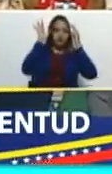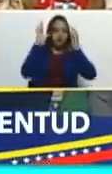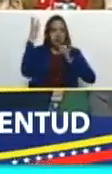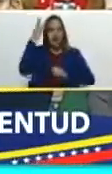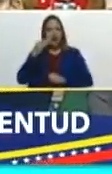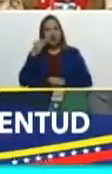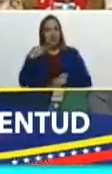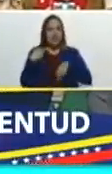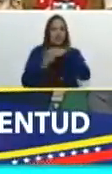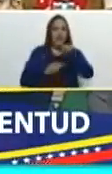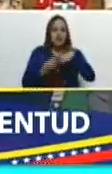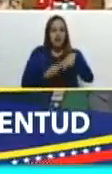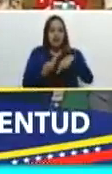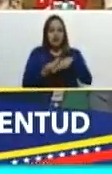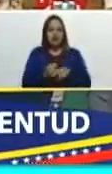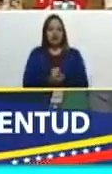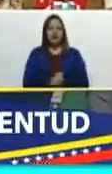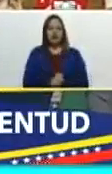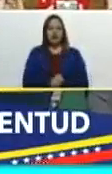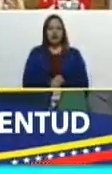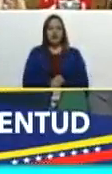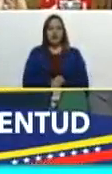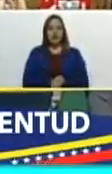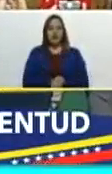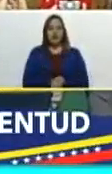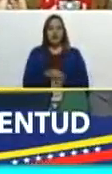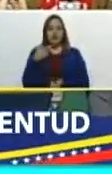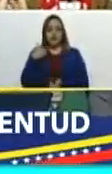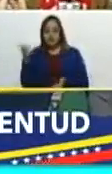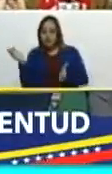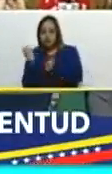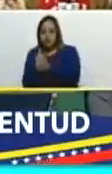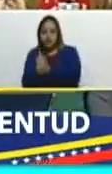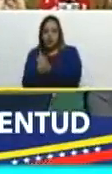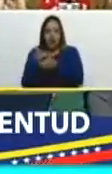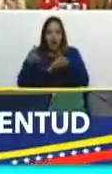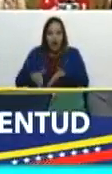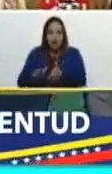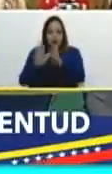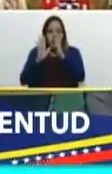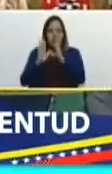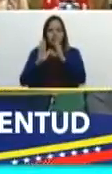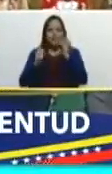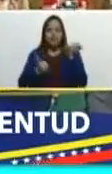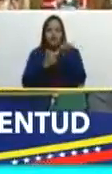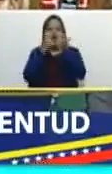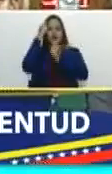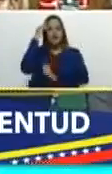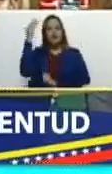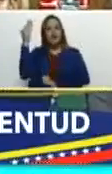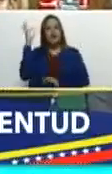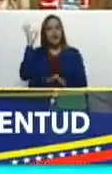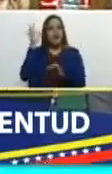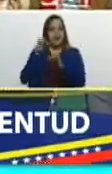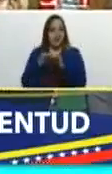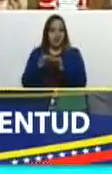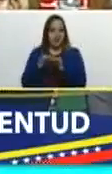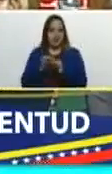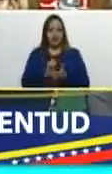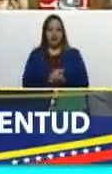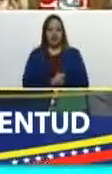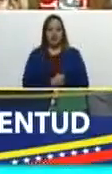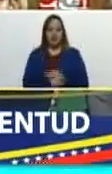muchacho revolucionario, fue encontrando los caminos de la espiritualidad, de la fe, y